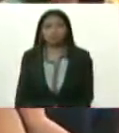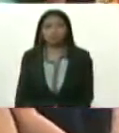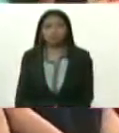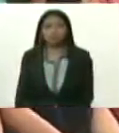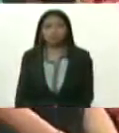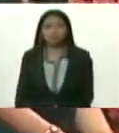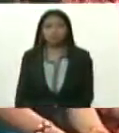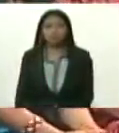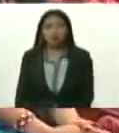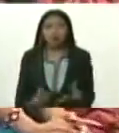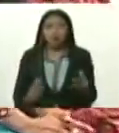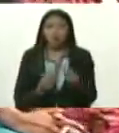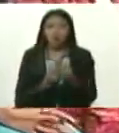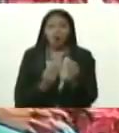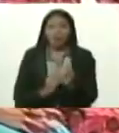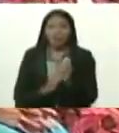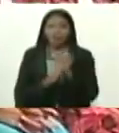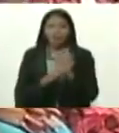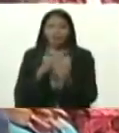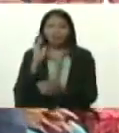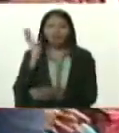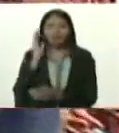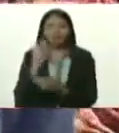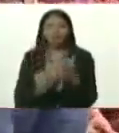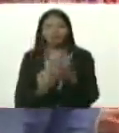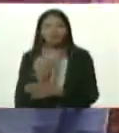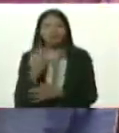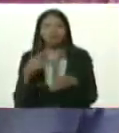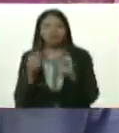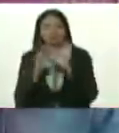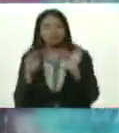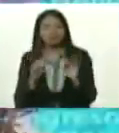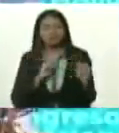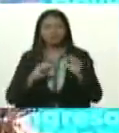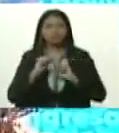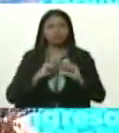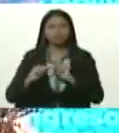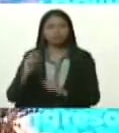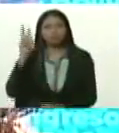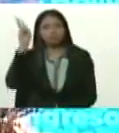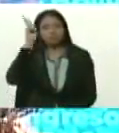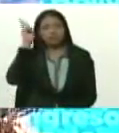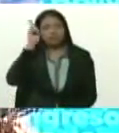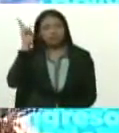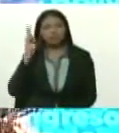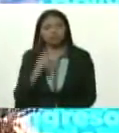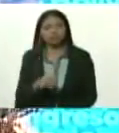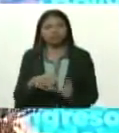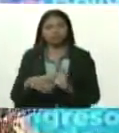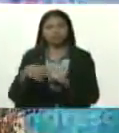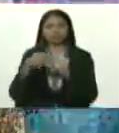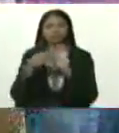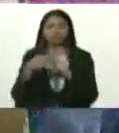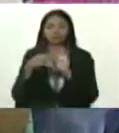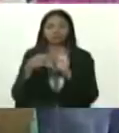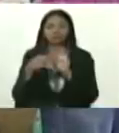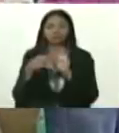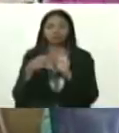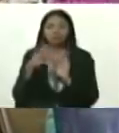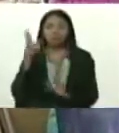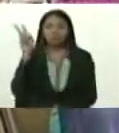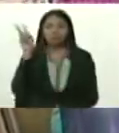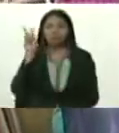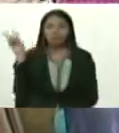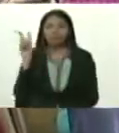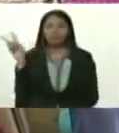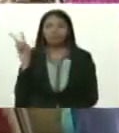De la Junta Directiva del Congreso Fundacional del Movimiento Indígena Unidos de